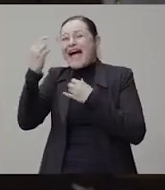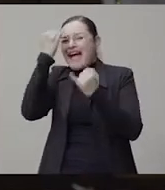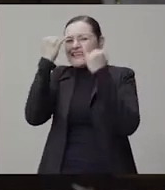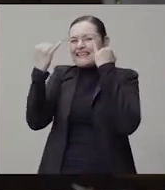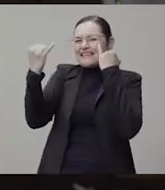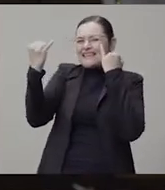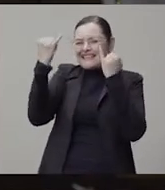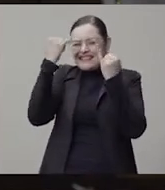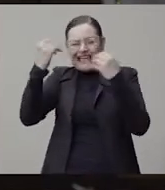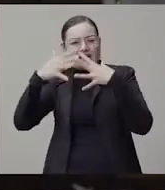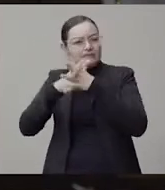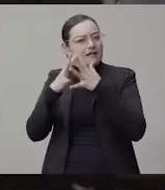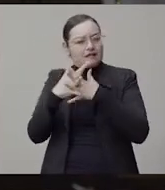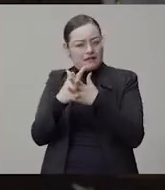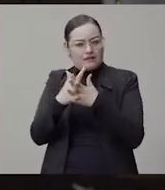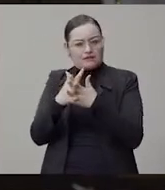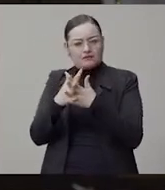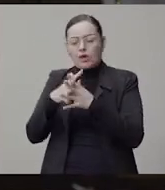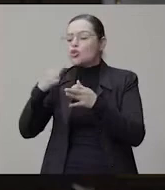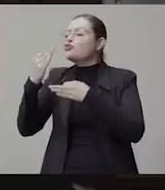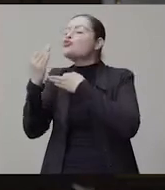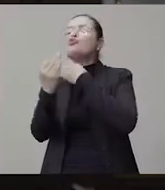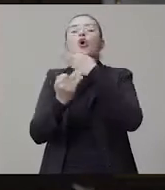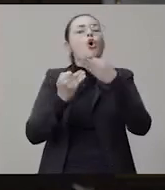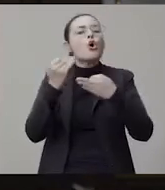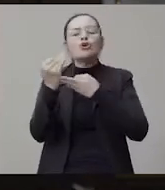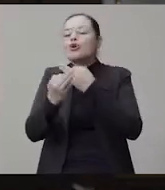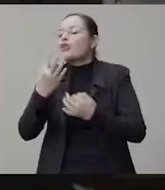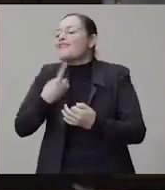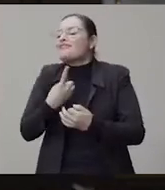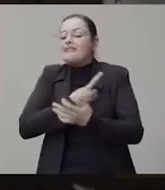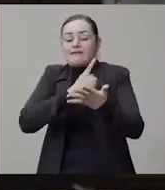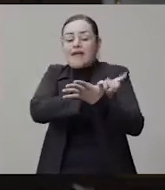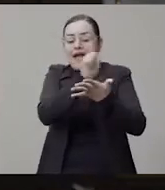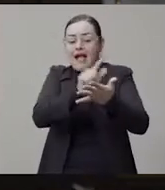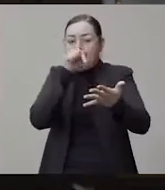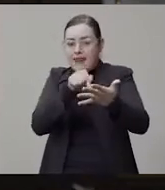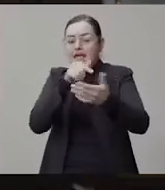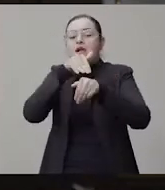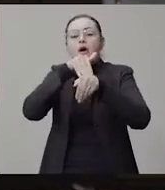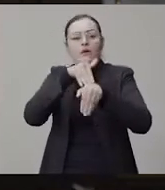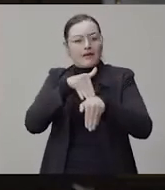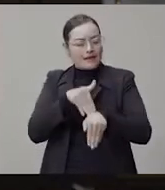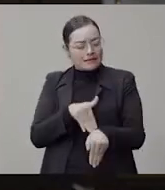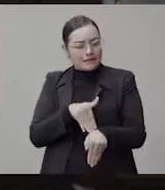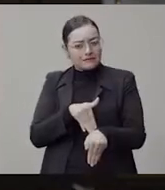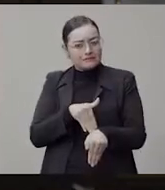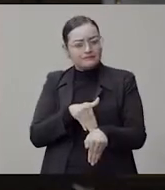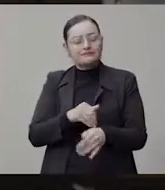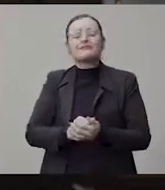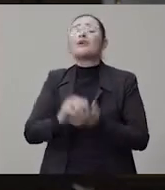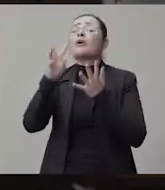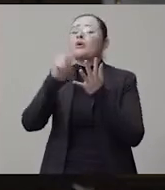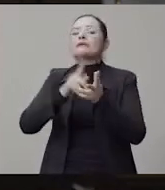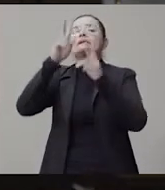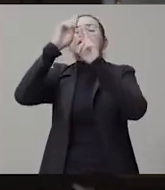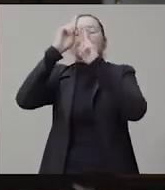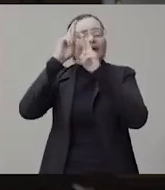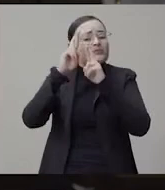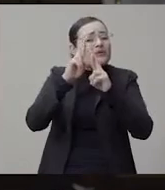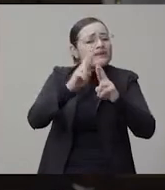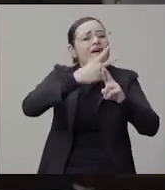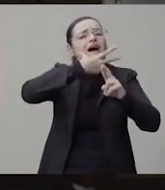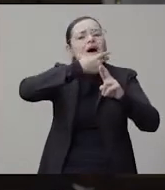dictadura de la ocurrencia las mayorías también se sujetan a la ley respetuosamente